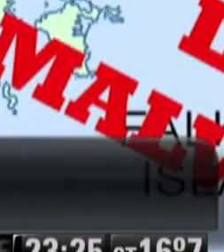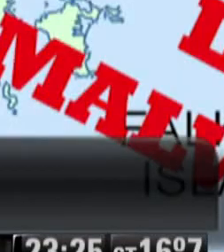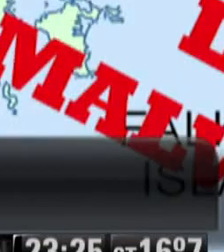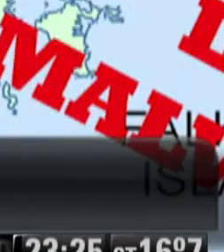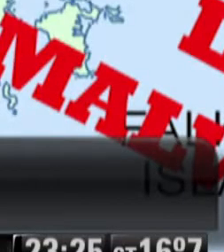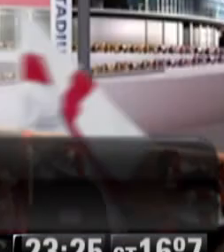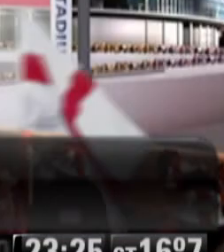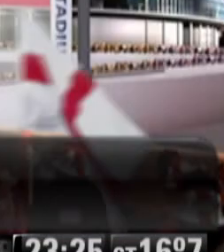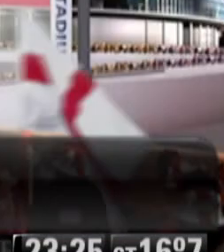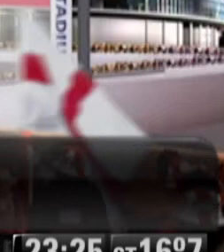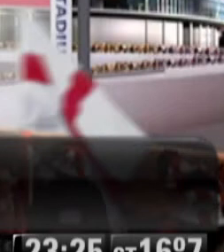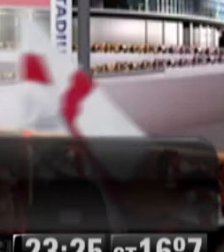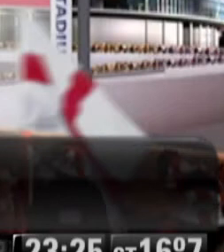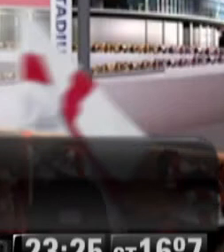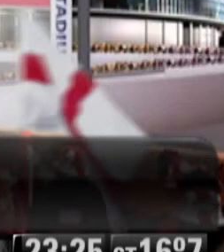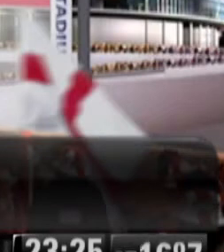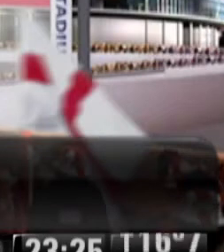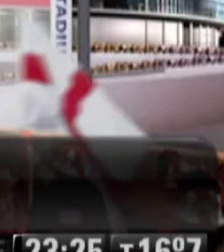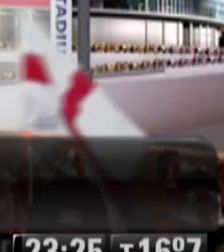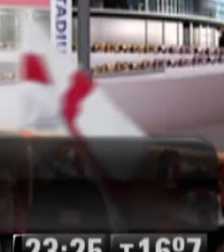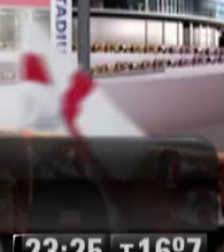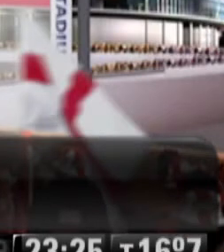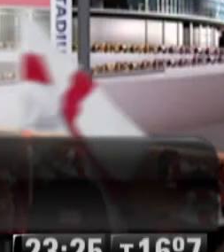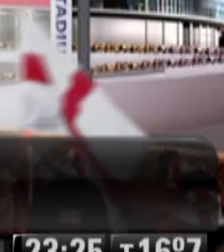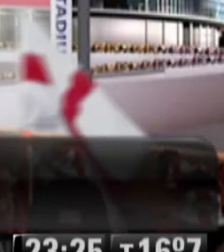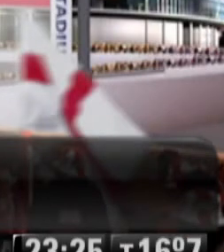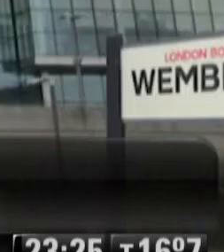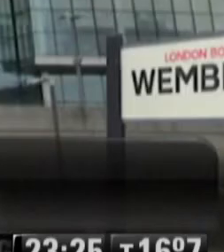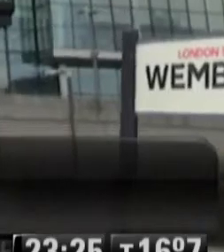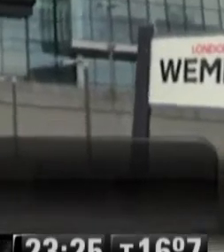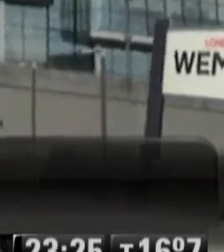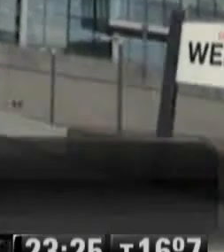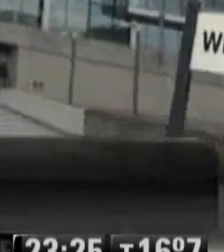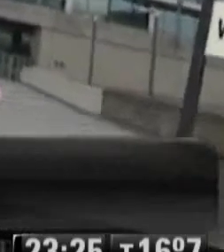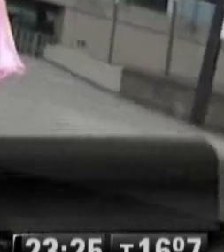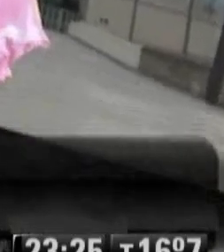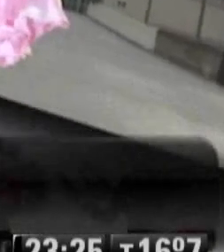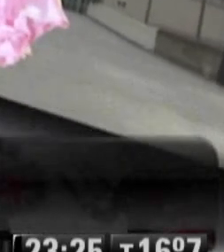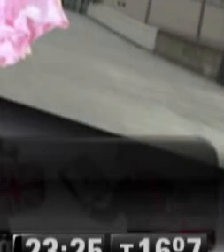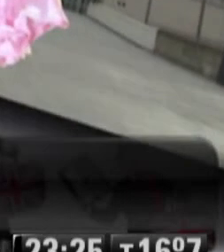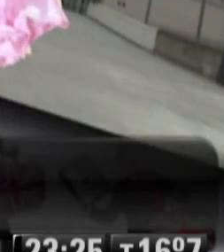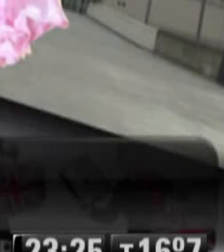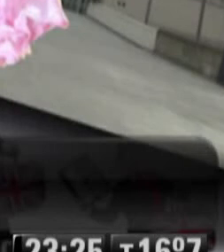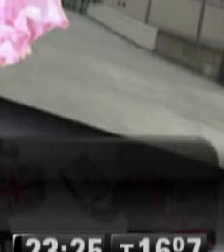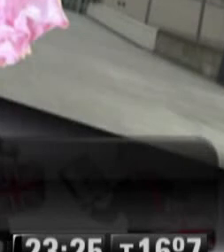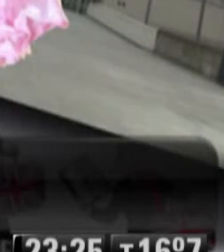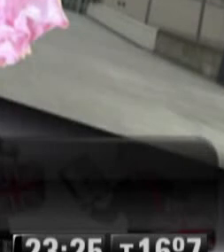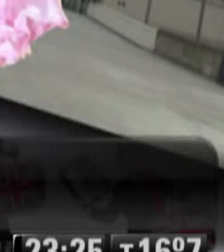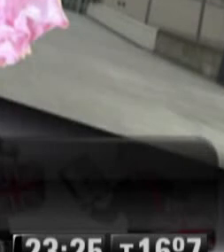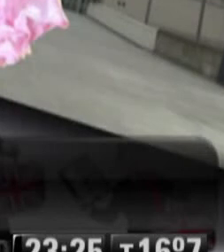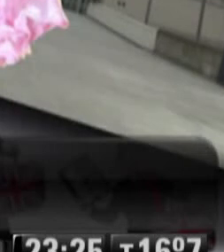Body too. Just give us a Messiah and maybe Con Aguero too, and then we'll tango in Trafalgar Square. We'll samba around the